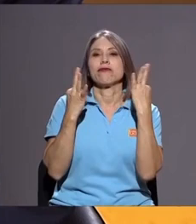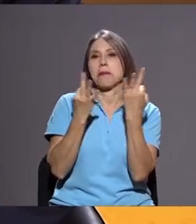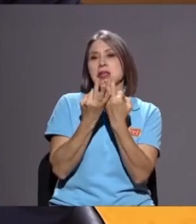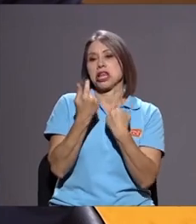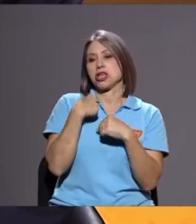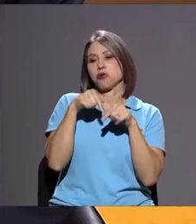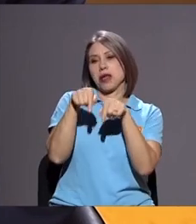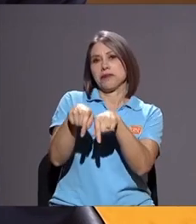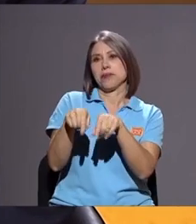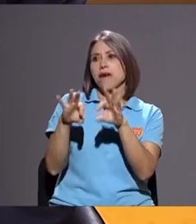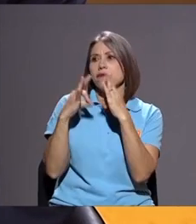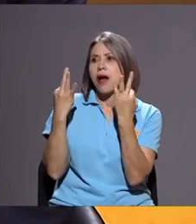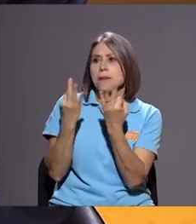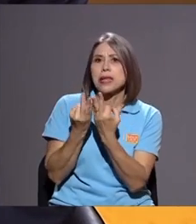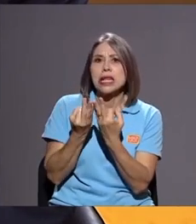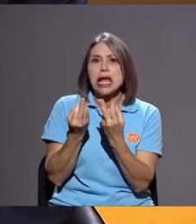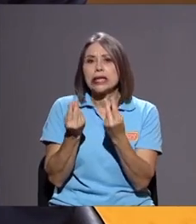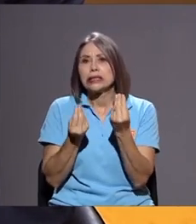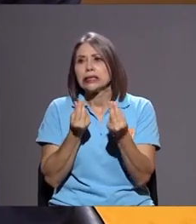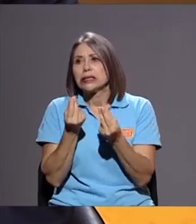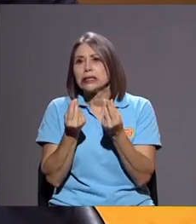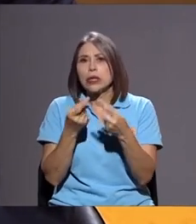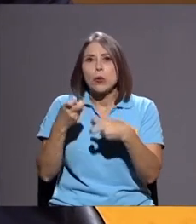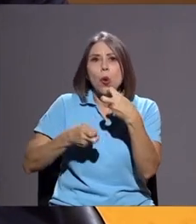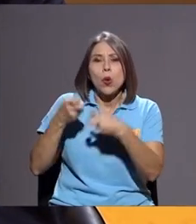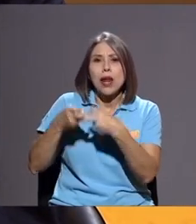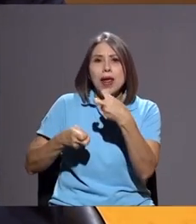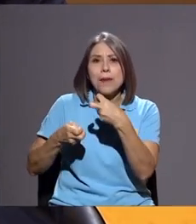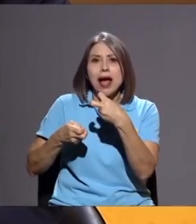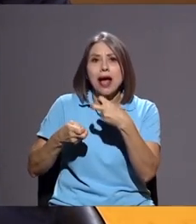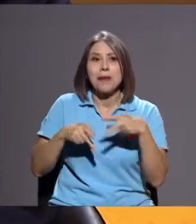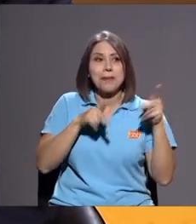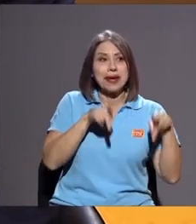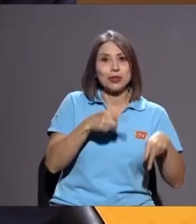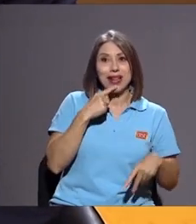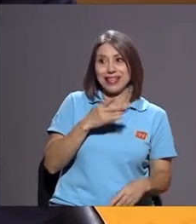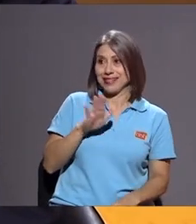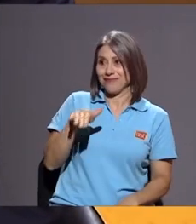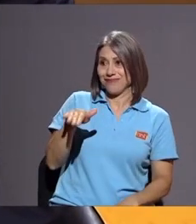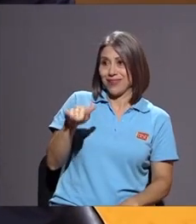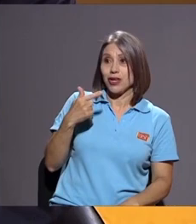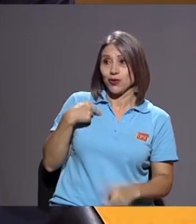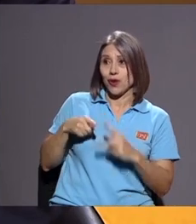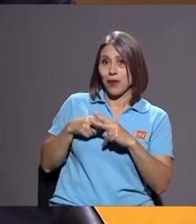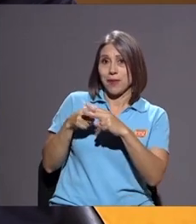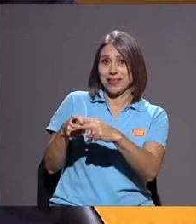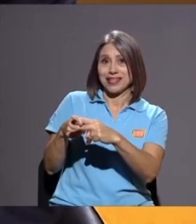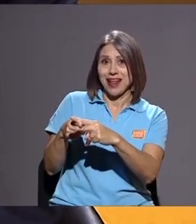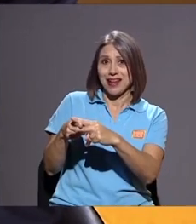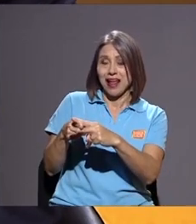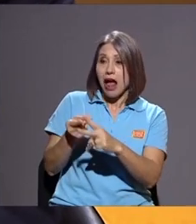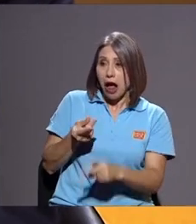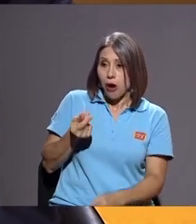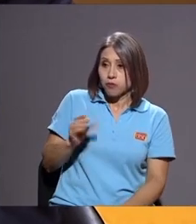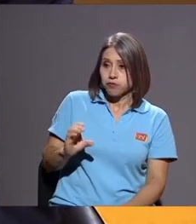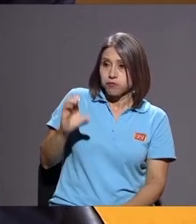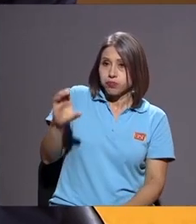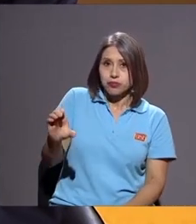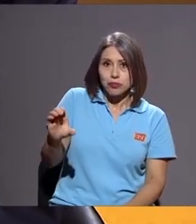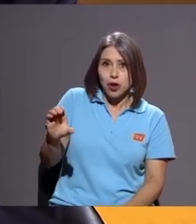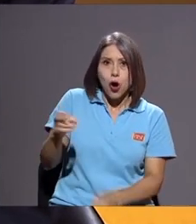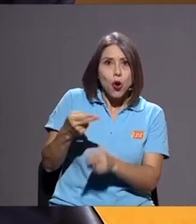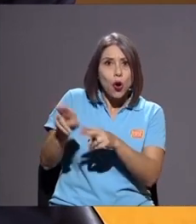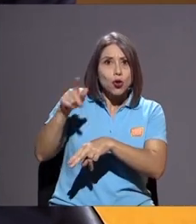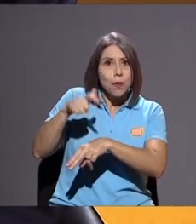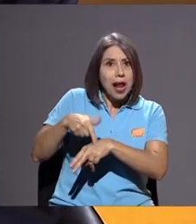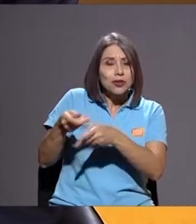reunir está con un problema de ingresos serio y viene alguien me dice emilio luego a prestar a usted y yo soluciono en el corto plazo